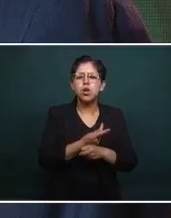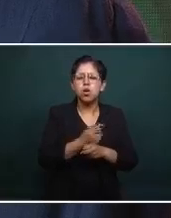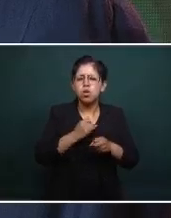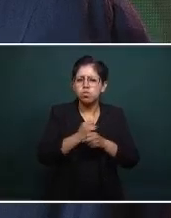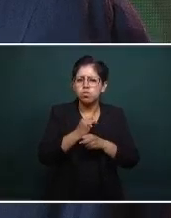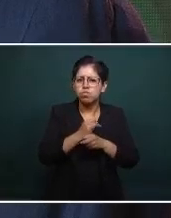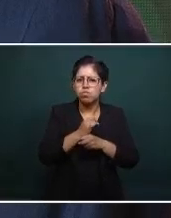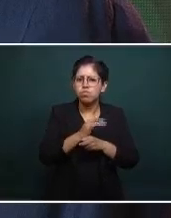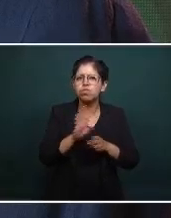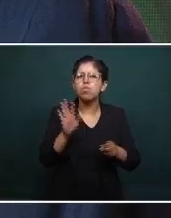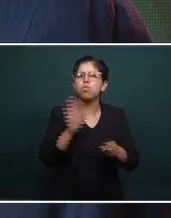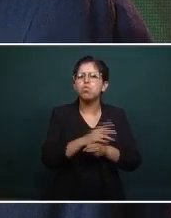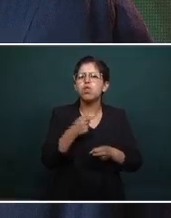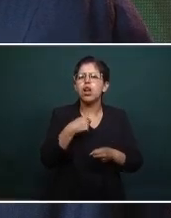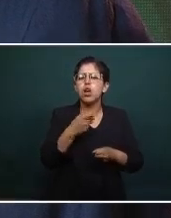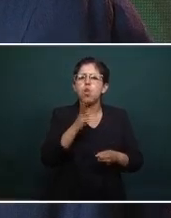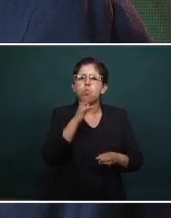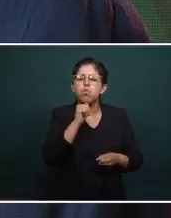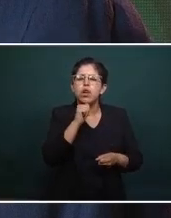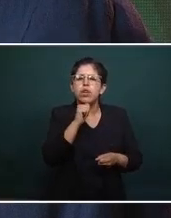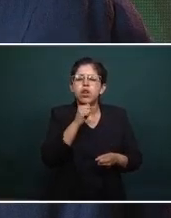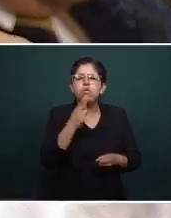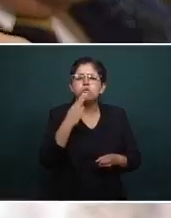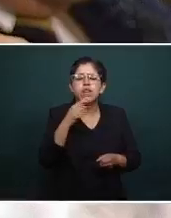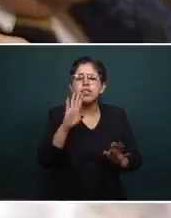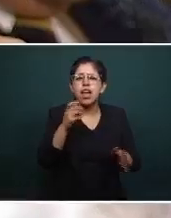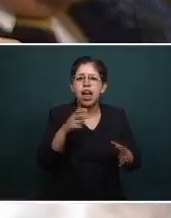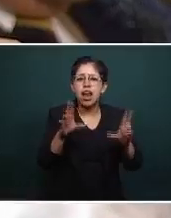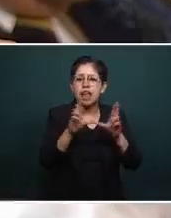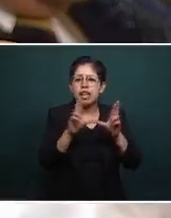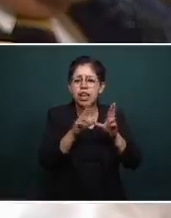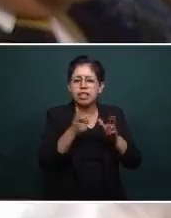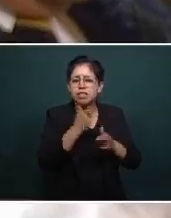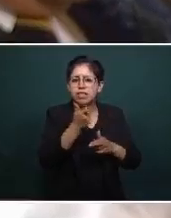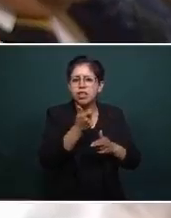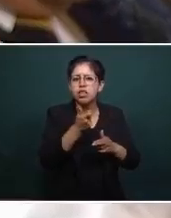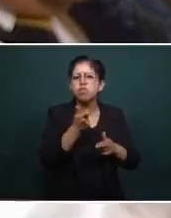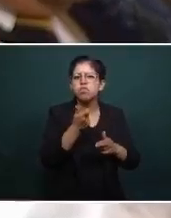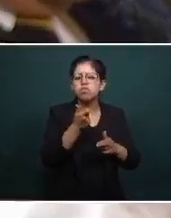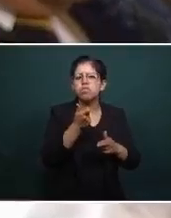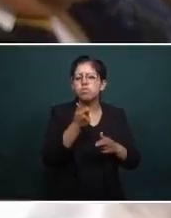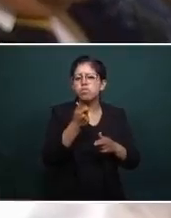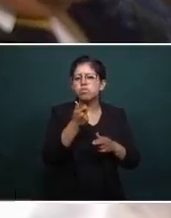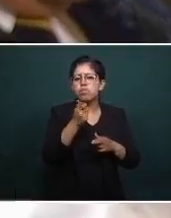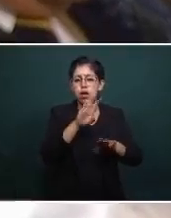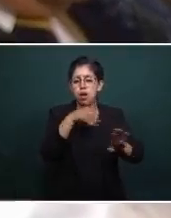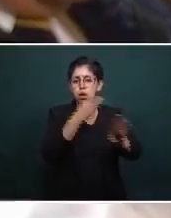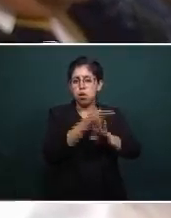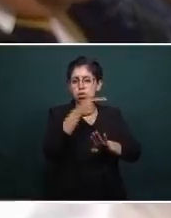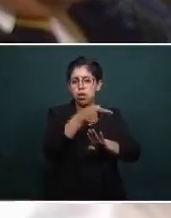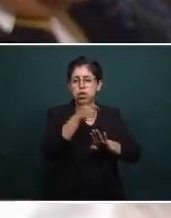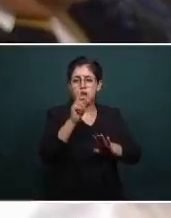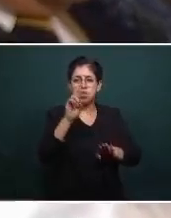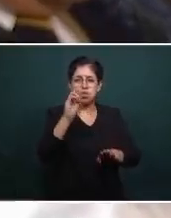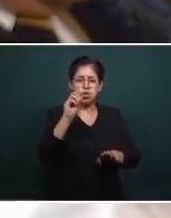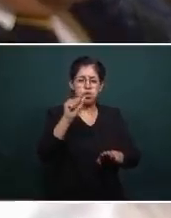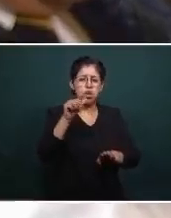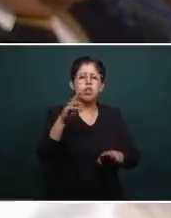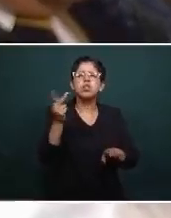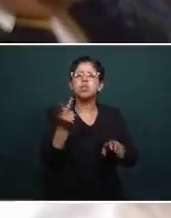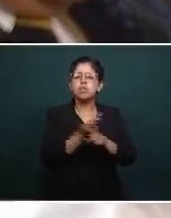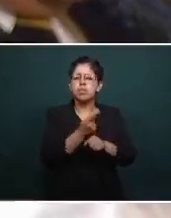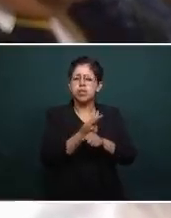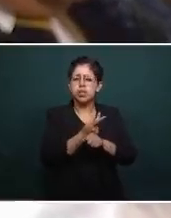por qué se le congelan las cuentas, es parte del proceso que se está llevando en contra de ella, ¿ya hay algún avance más, ya se tiene algún tipo